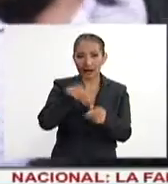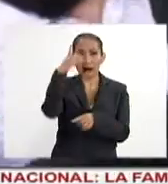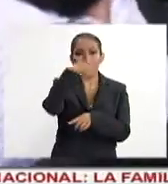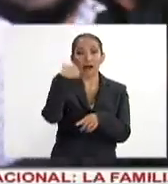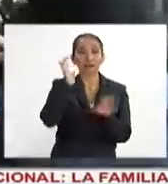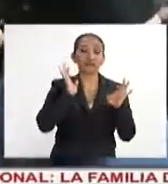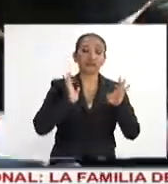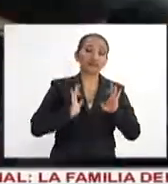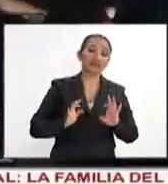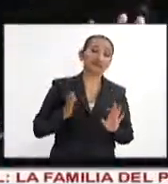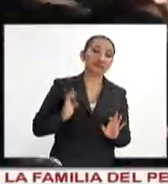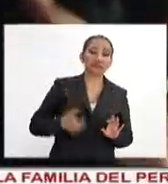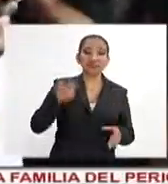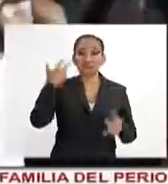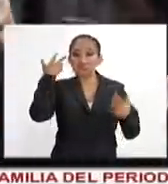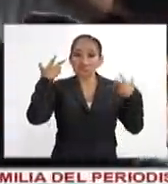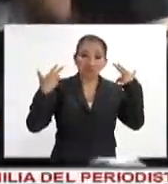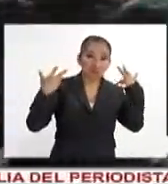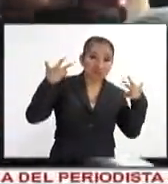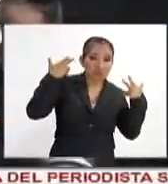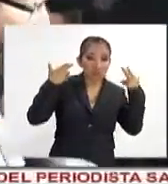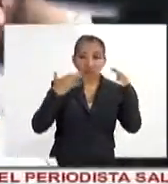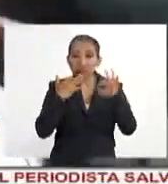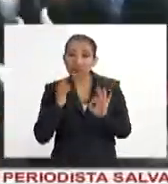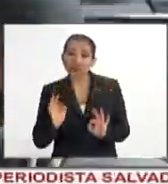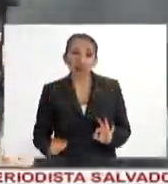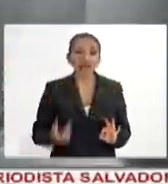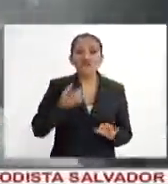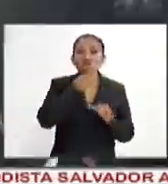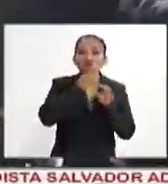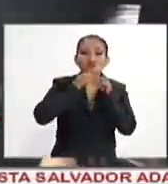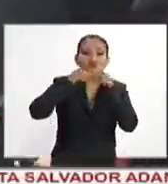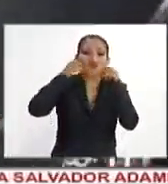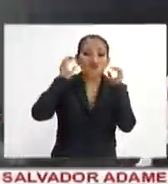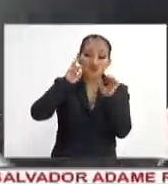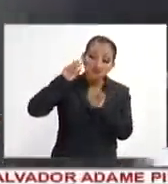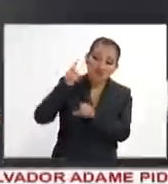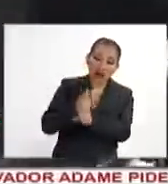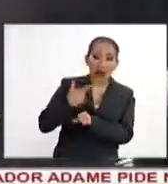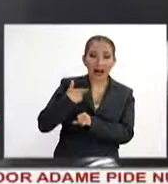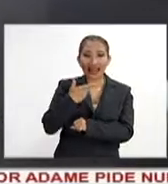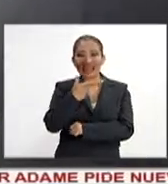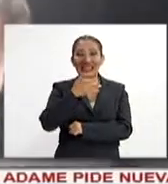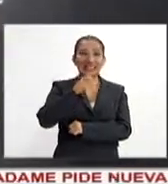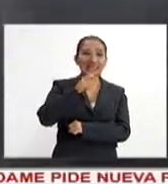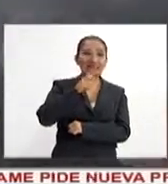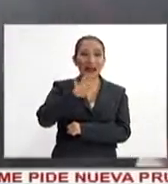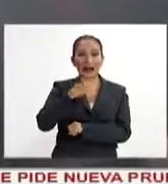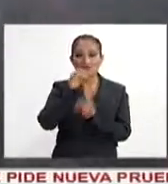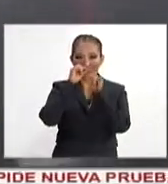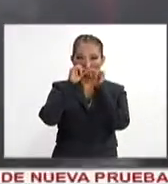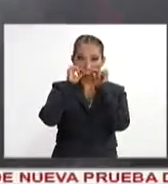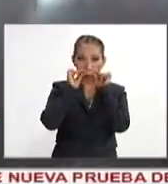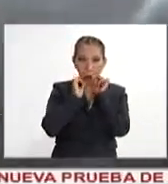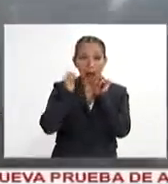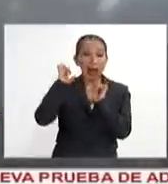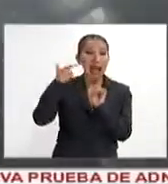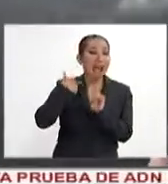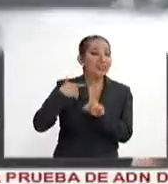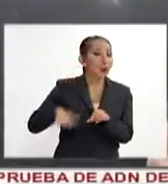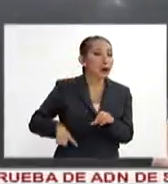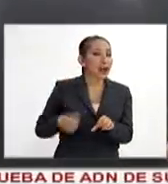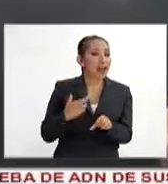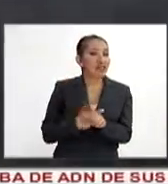rostro relajado, el cabello corto y con barba, así un aspecto de hipster, y el bigote crecido, el